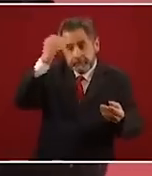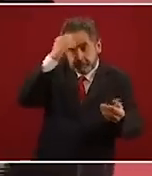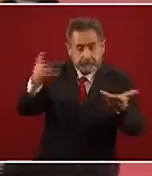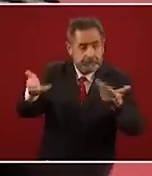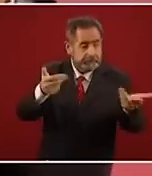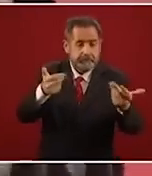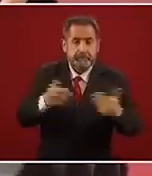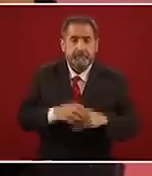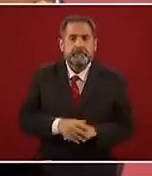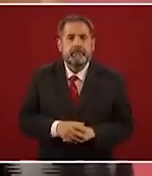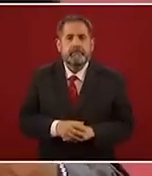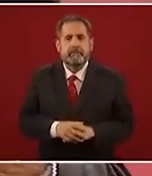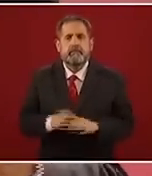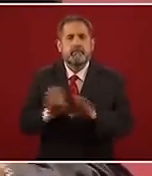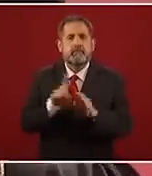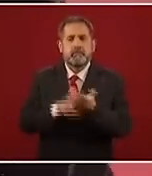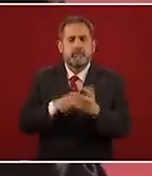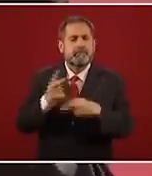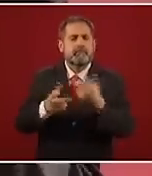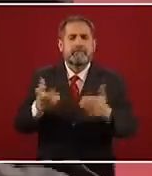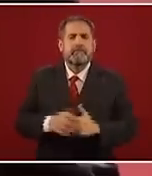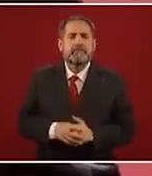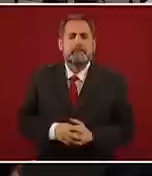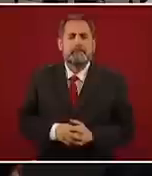opiniones de cómo hacerle. Les estoy